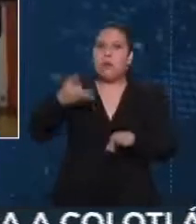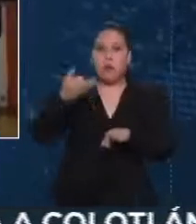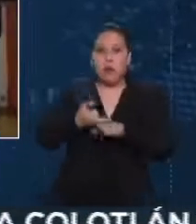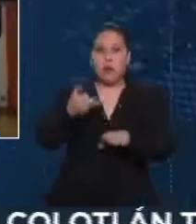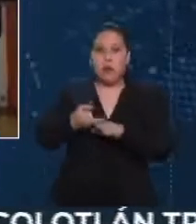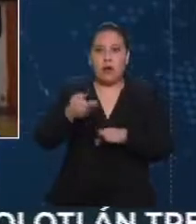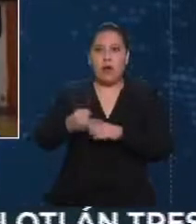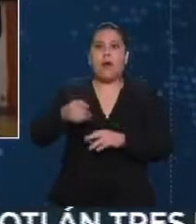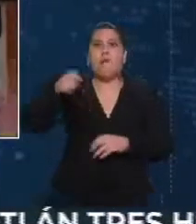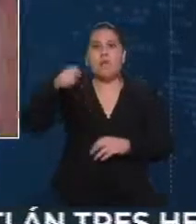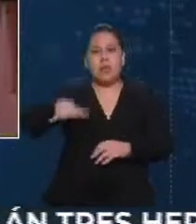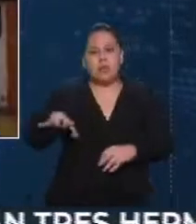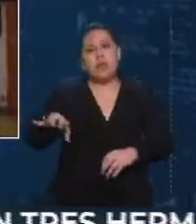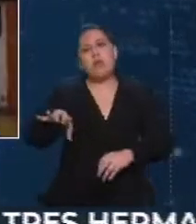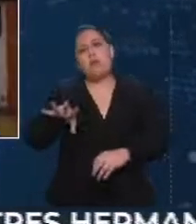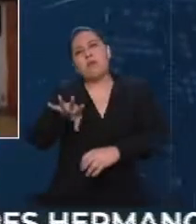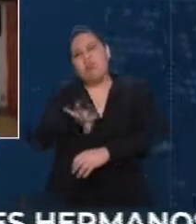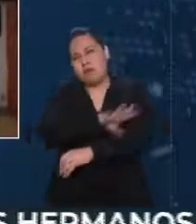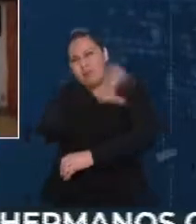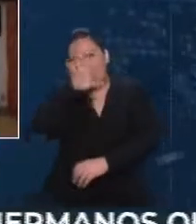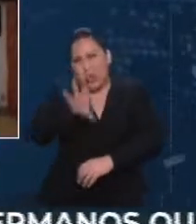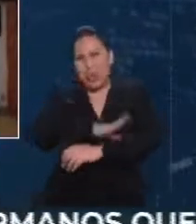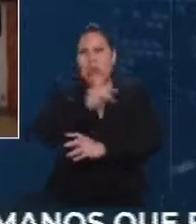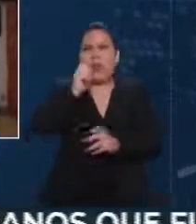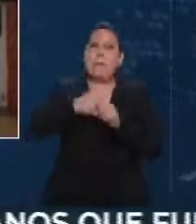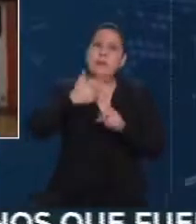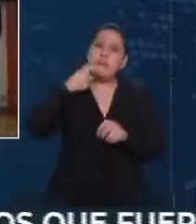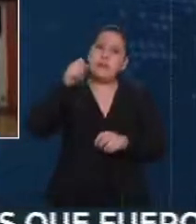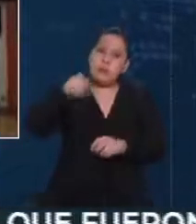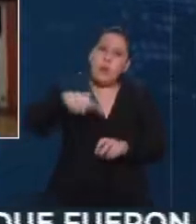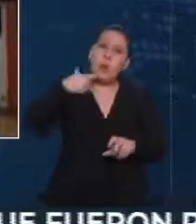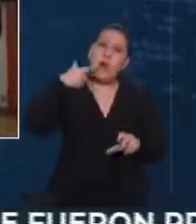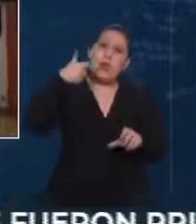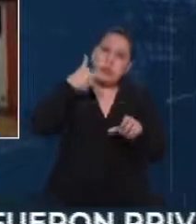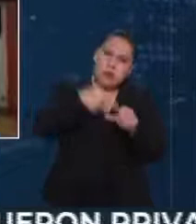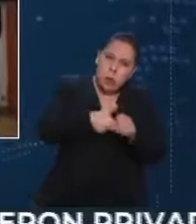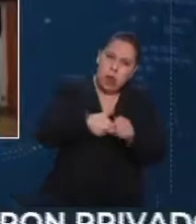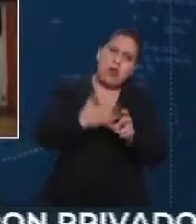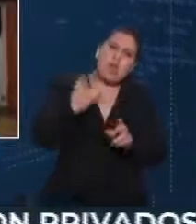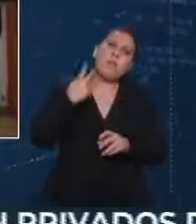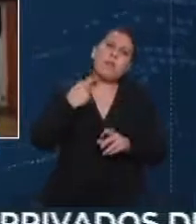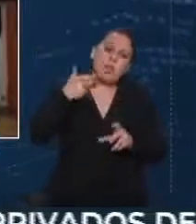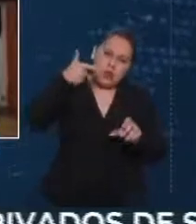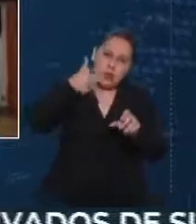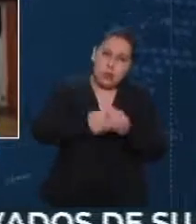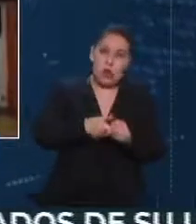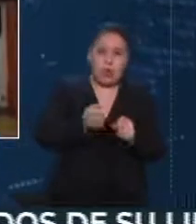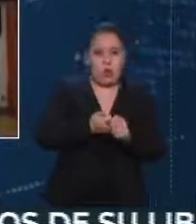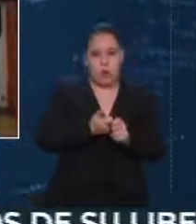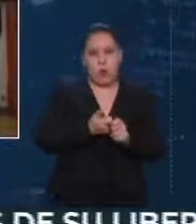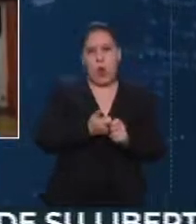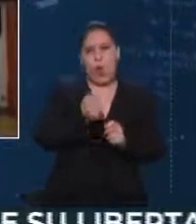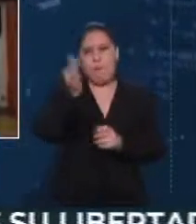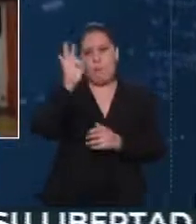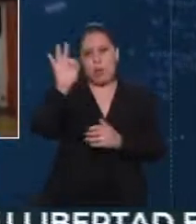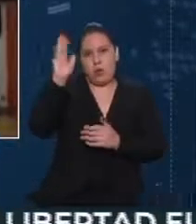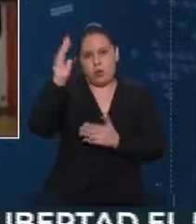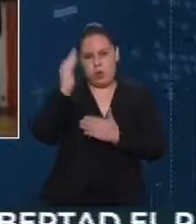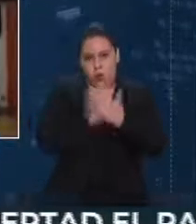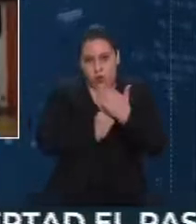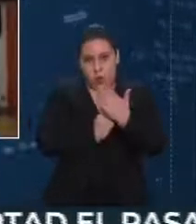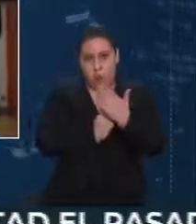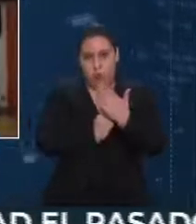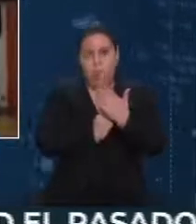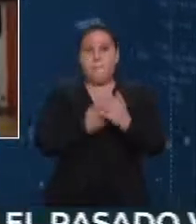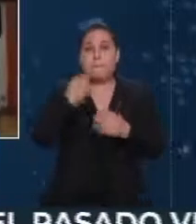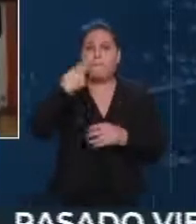los energéticos, específicamente gasolinas, cayeran bastante, ¿no? Entonces, si nosotros tomamos la lectura de